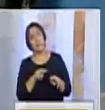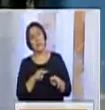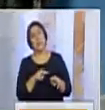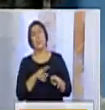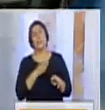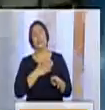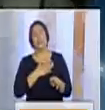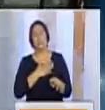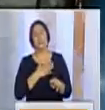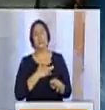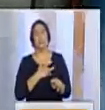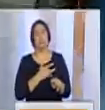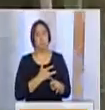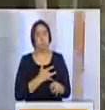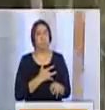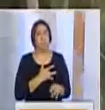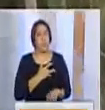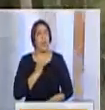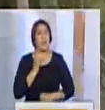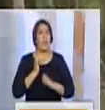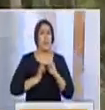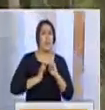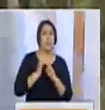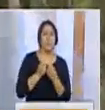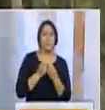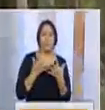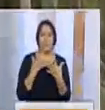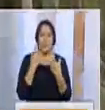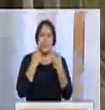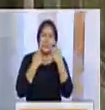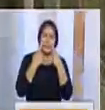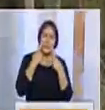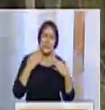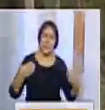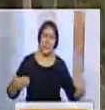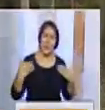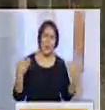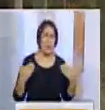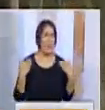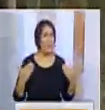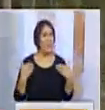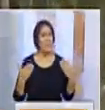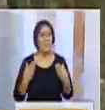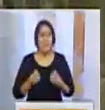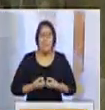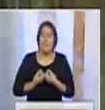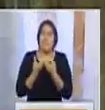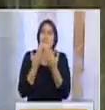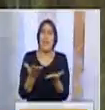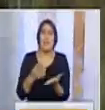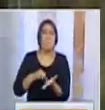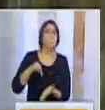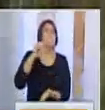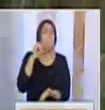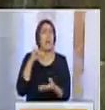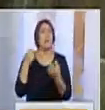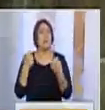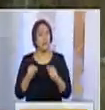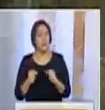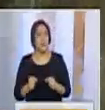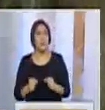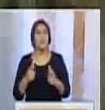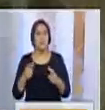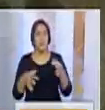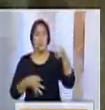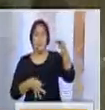que generó mucha emoción, muchos de ellos lloraron, estaban contentos de ese servicio que le prestaron al país. Y bueno, las papeletas, como lo